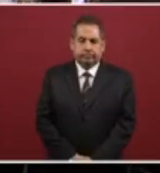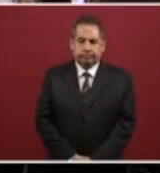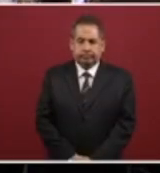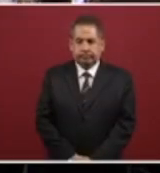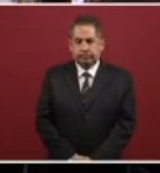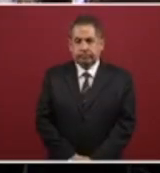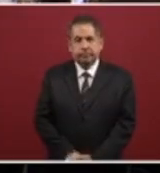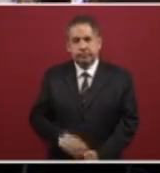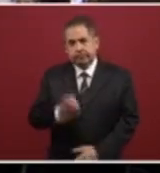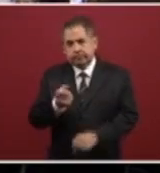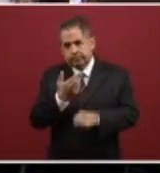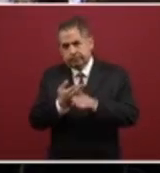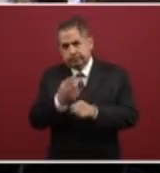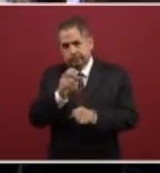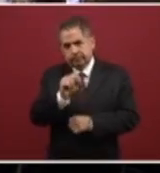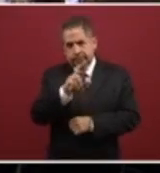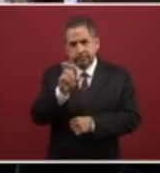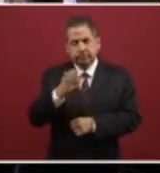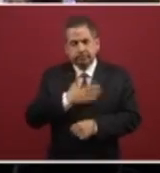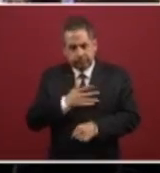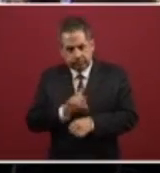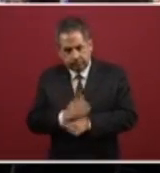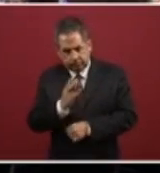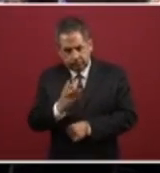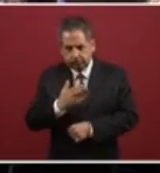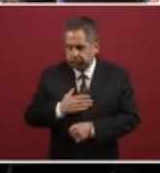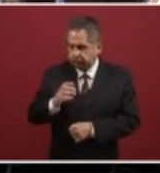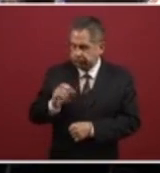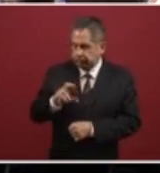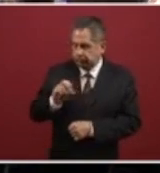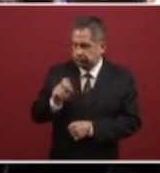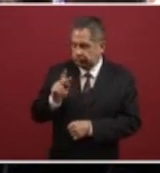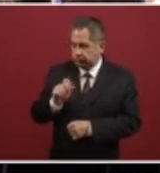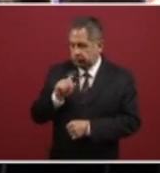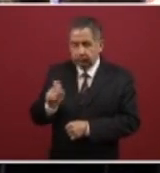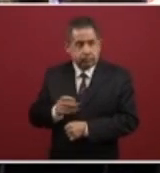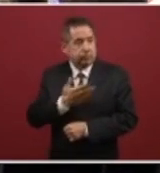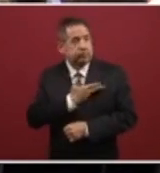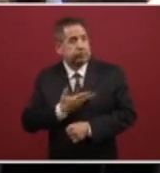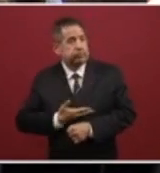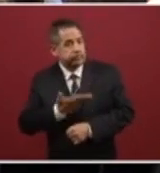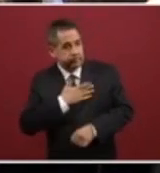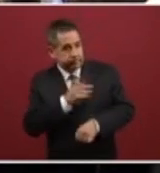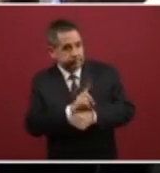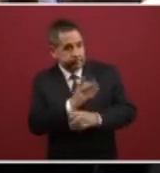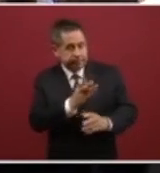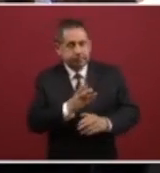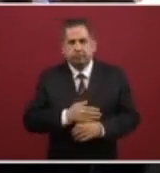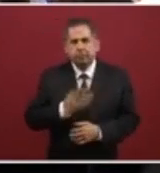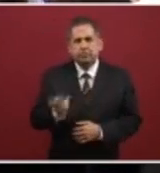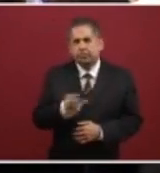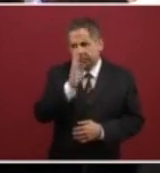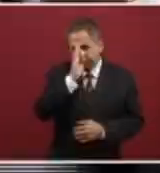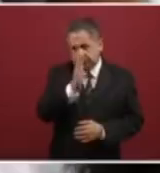Secretario de Relaciones Exteriores, buenos días. Carlos buenos Pozos, días. Presidente, muy buenos días. Mi pregunta es esta.